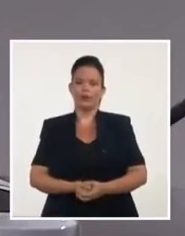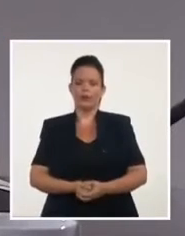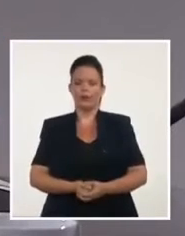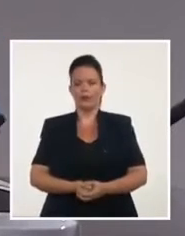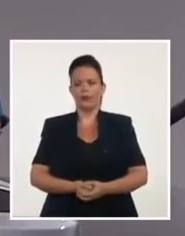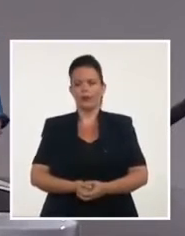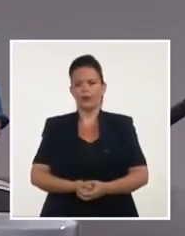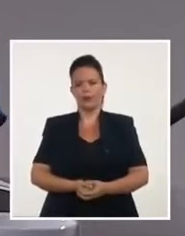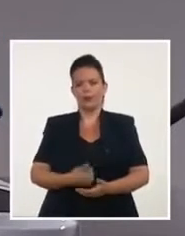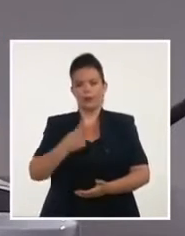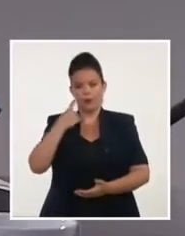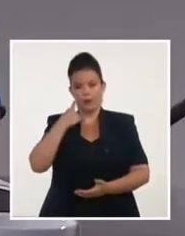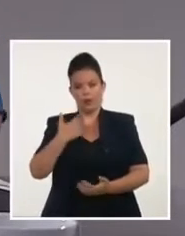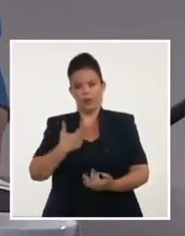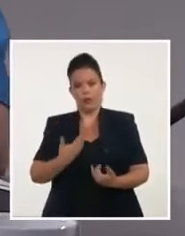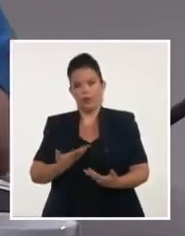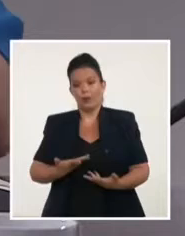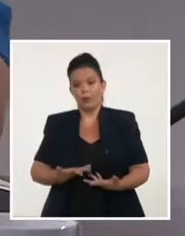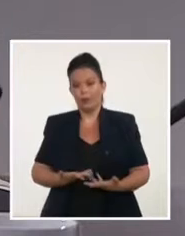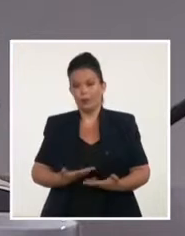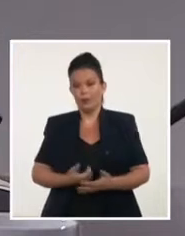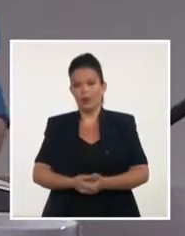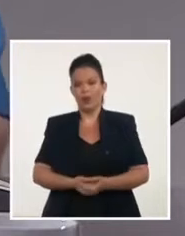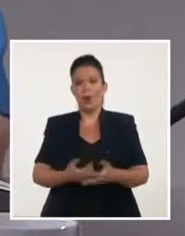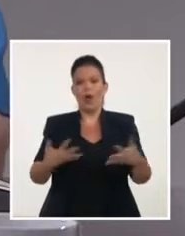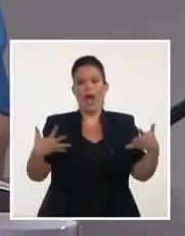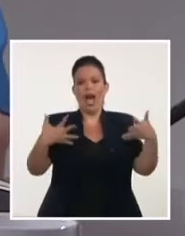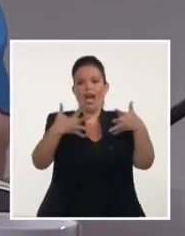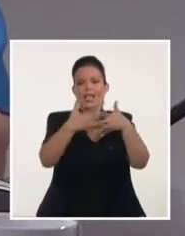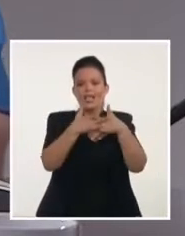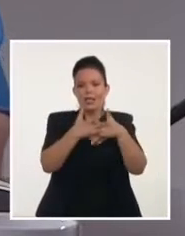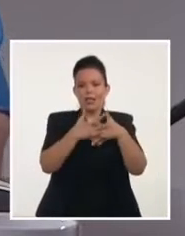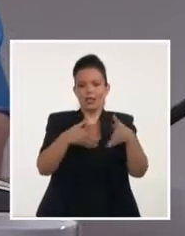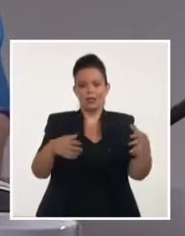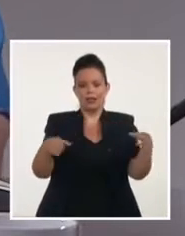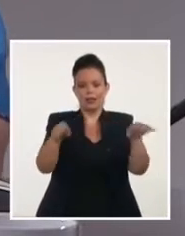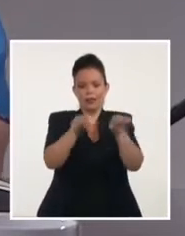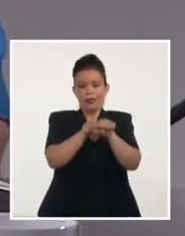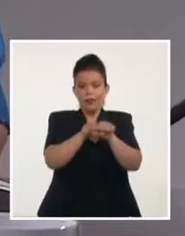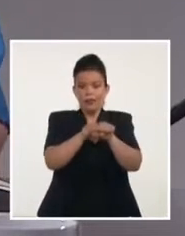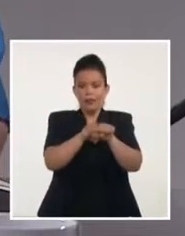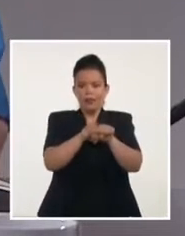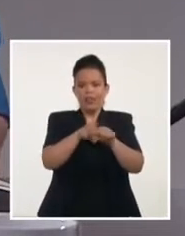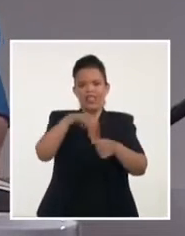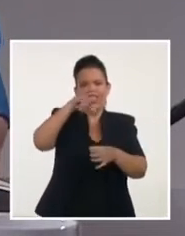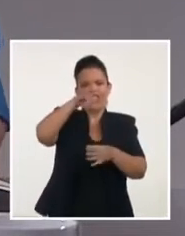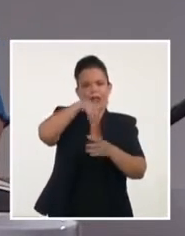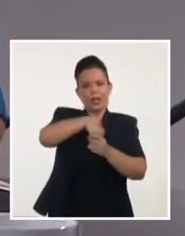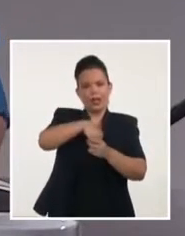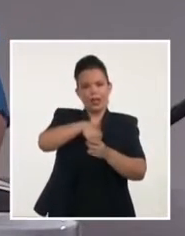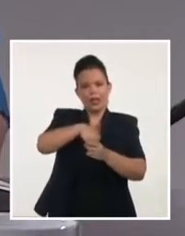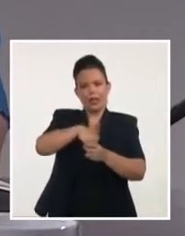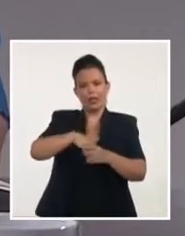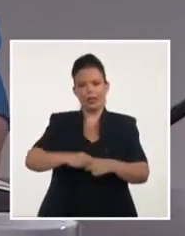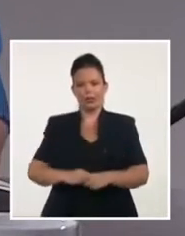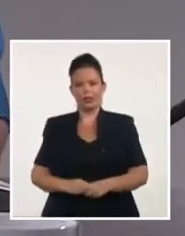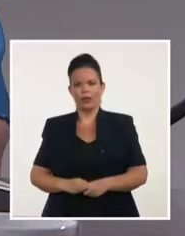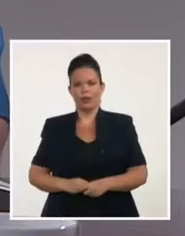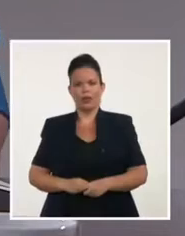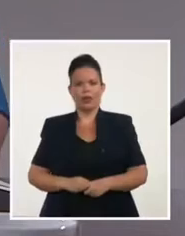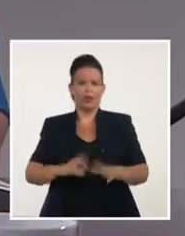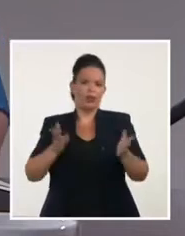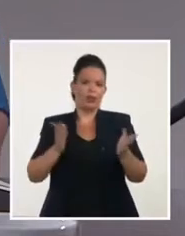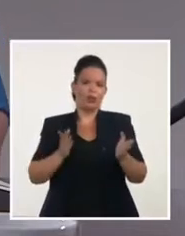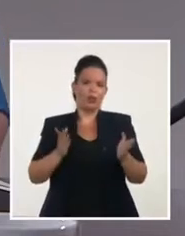red transnacional donde te pueden construir fuera del país cualquier locura, cualquier